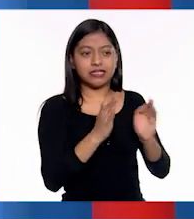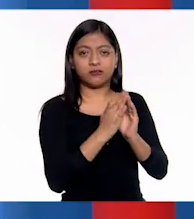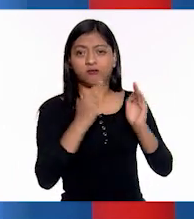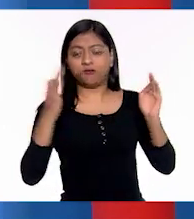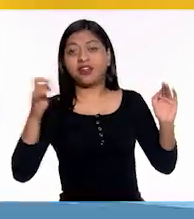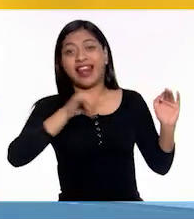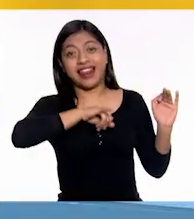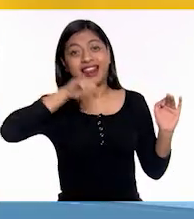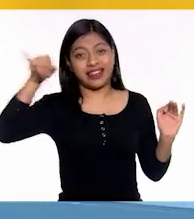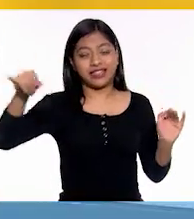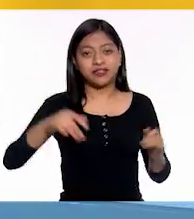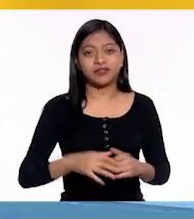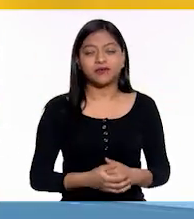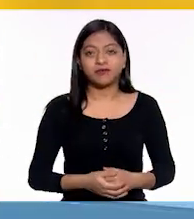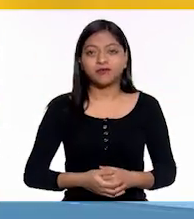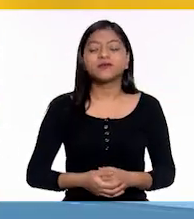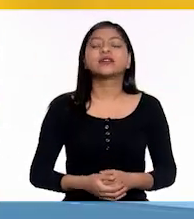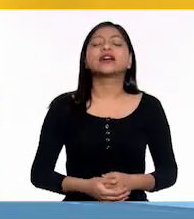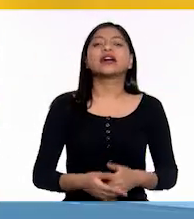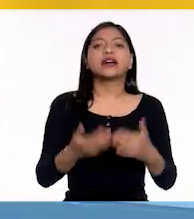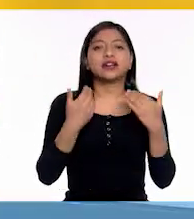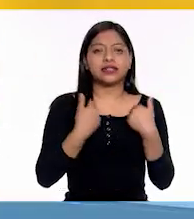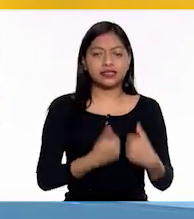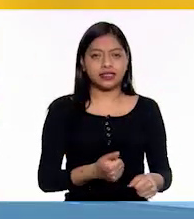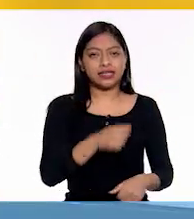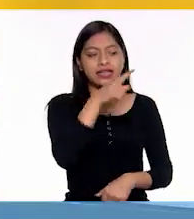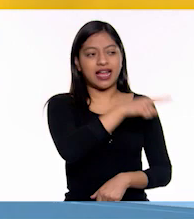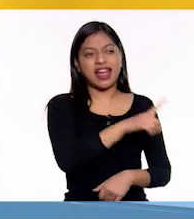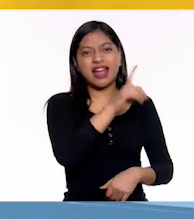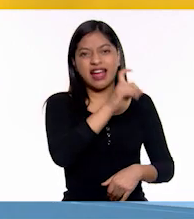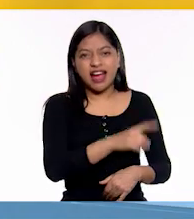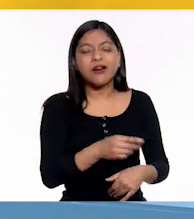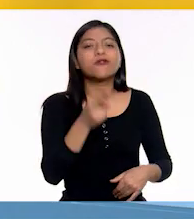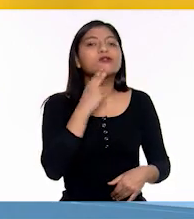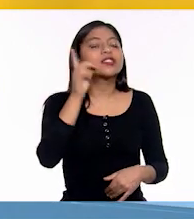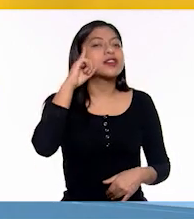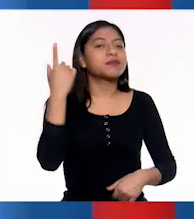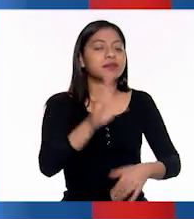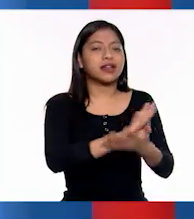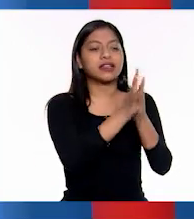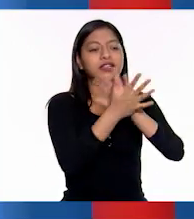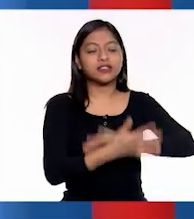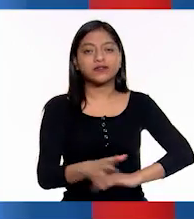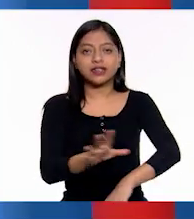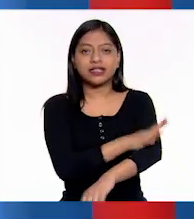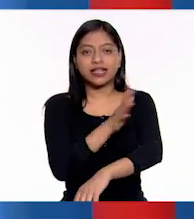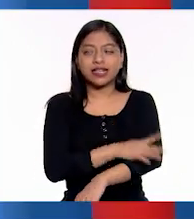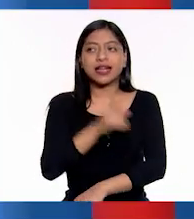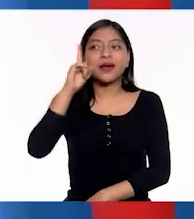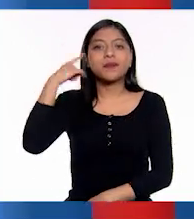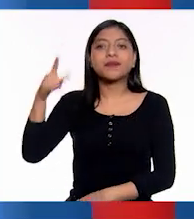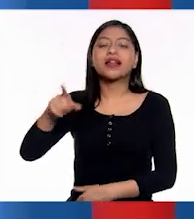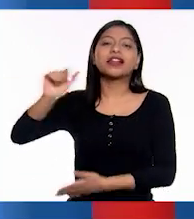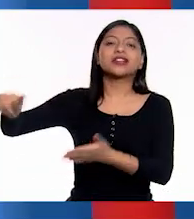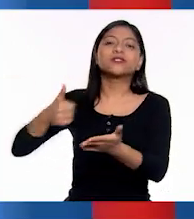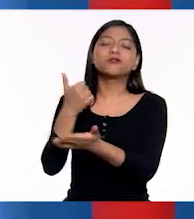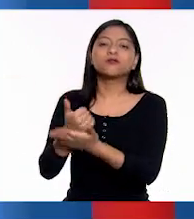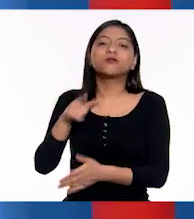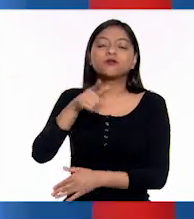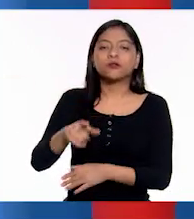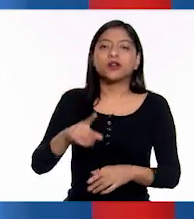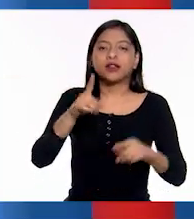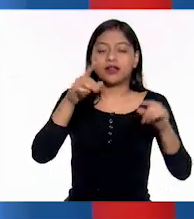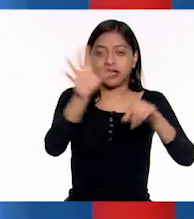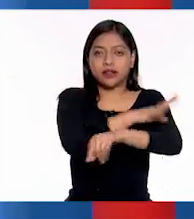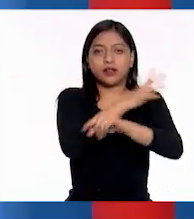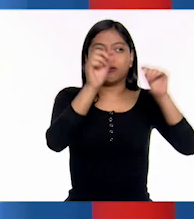destinos. Desde una hidroeléctrica lejana hacia las ciudades. Correcto. Es por ello por lo que el